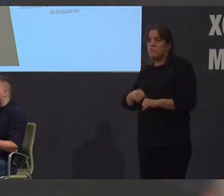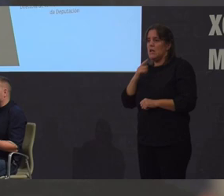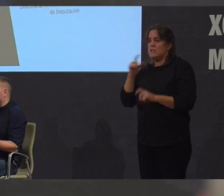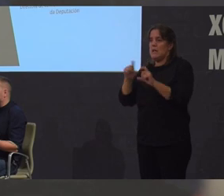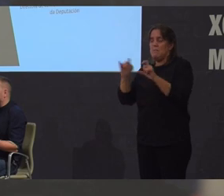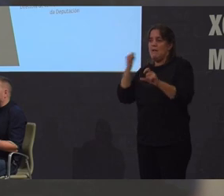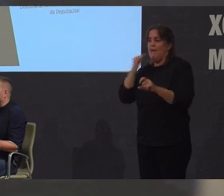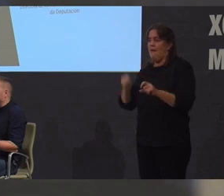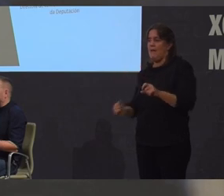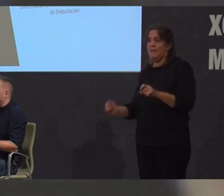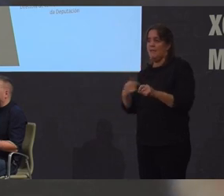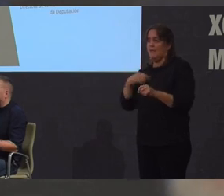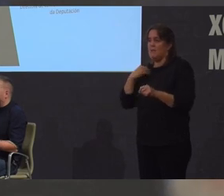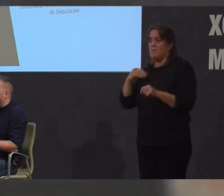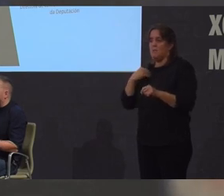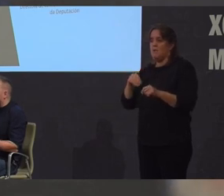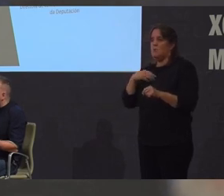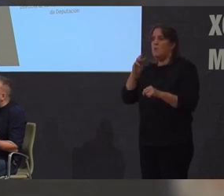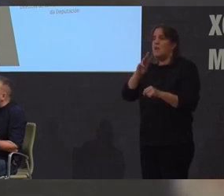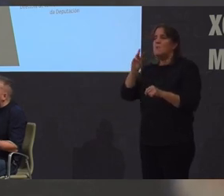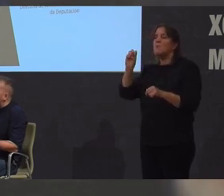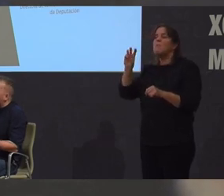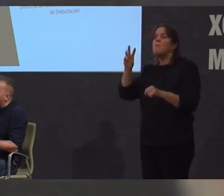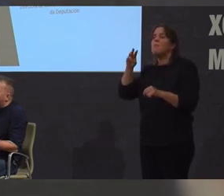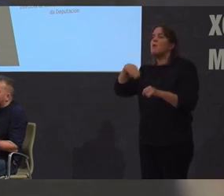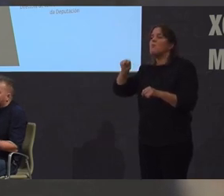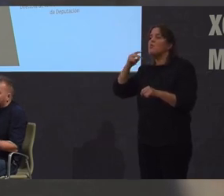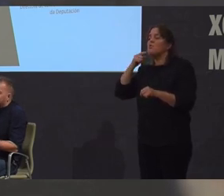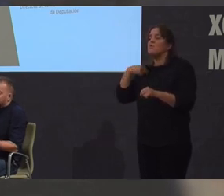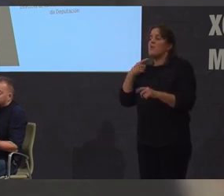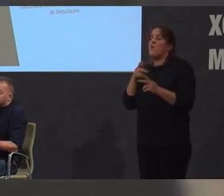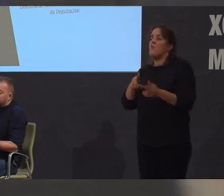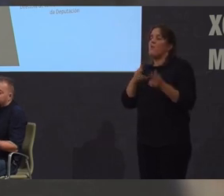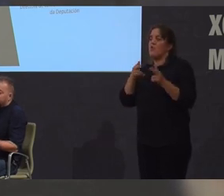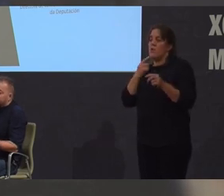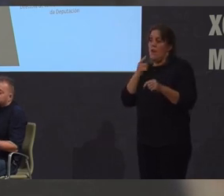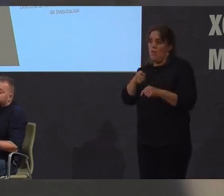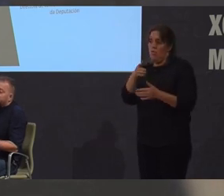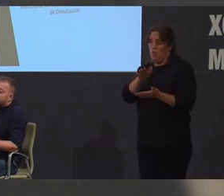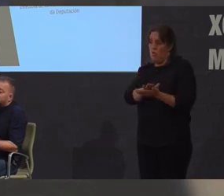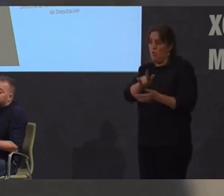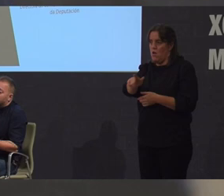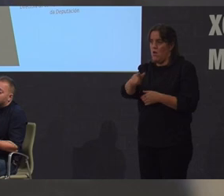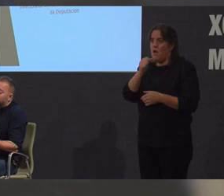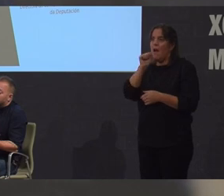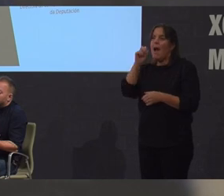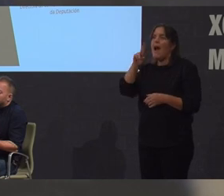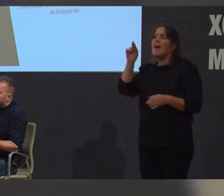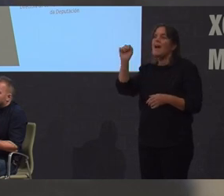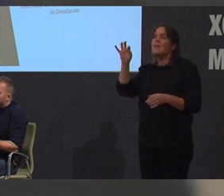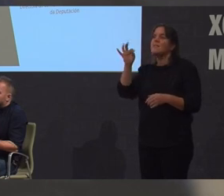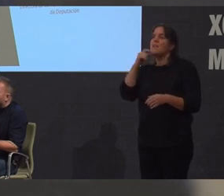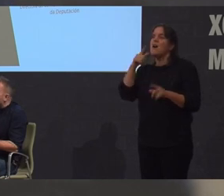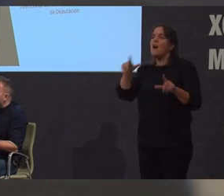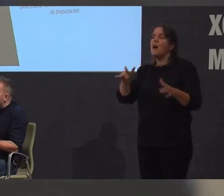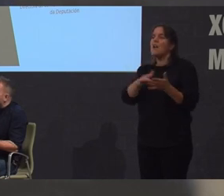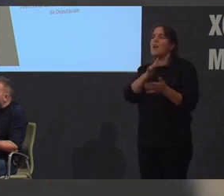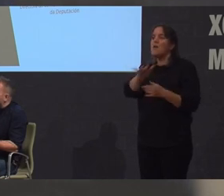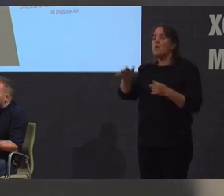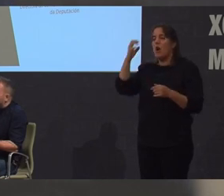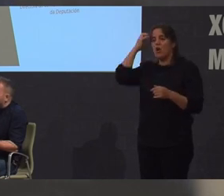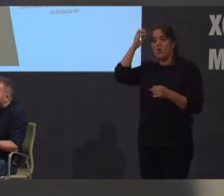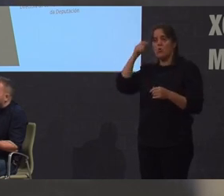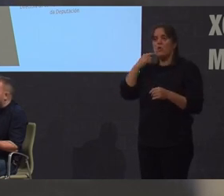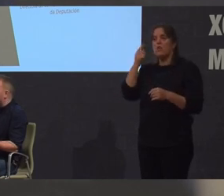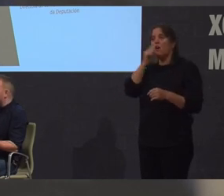empresa eléctrica de Pepe Miñones, del diputado Pepe Miñones, que fue fusilado en el campo de Arrata, en A Coruña, en